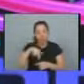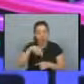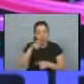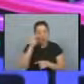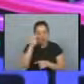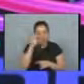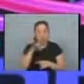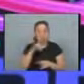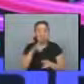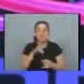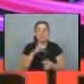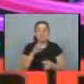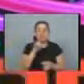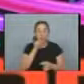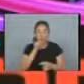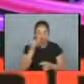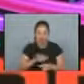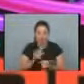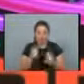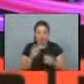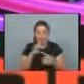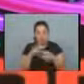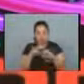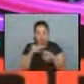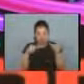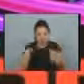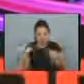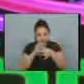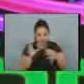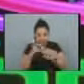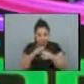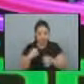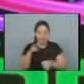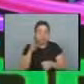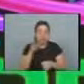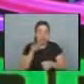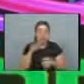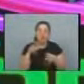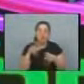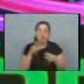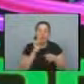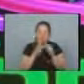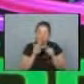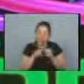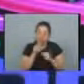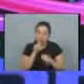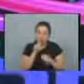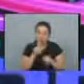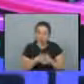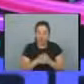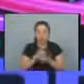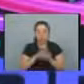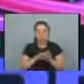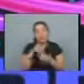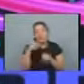hacer las delicias de sus aguerridos y jaraneros seguidores. Acá les dejamos un extracto de los mensajes que fue recibiendo y comentando esta muchachita. Ahora